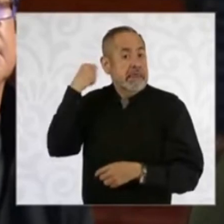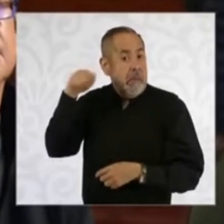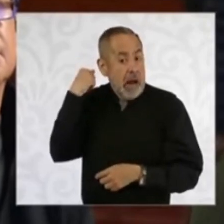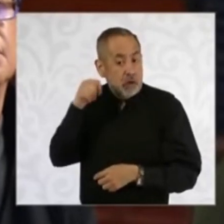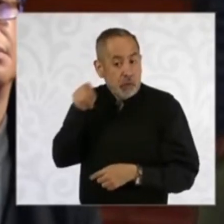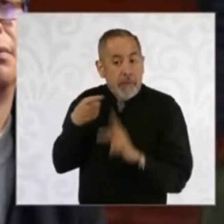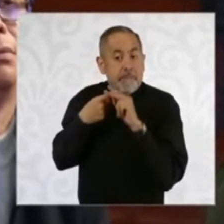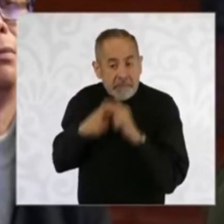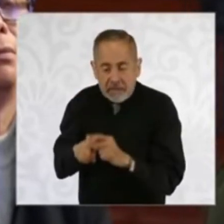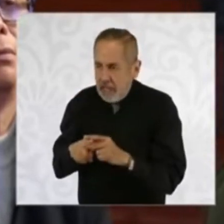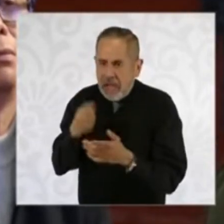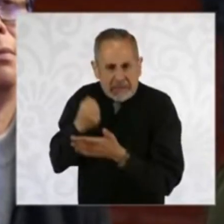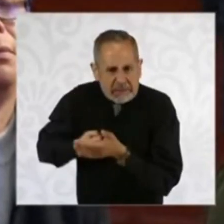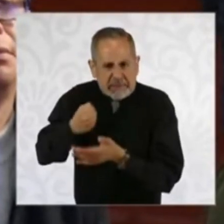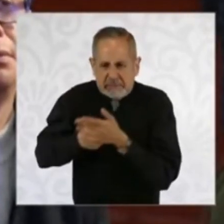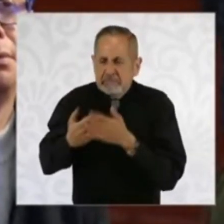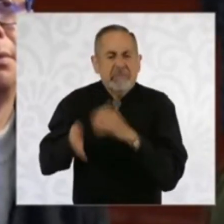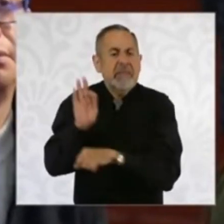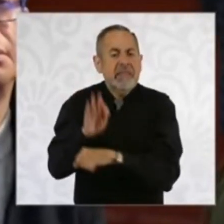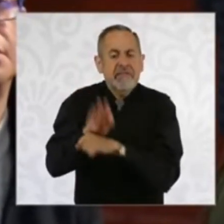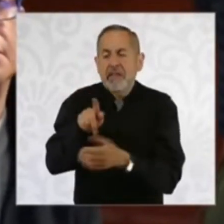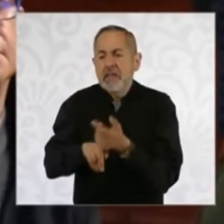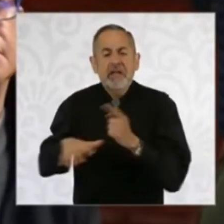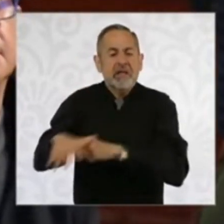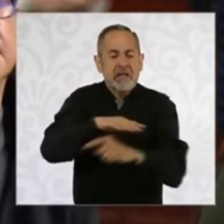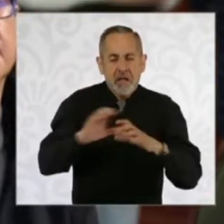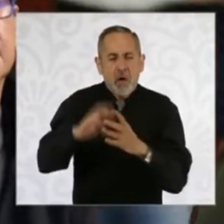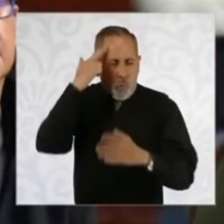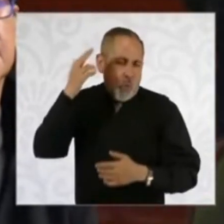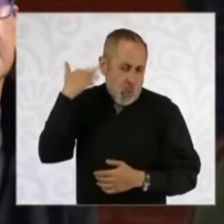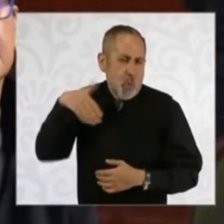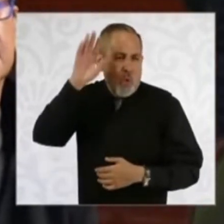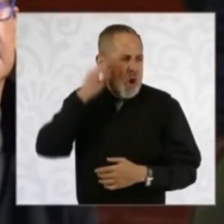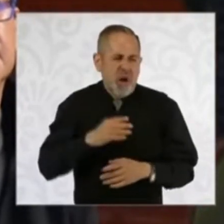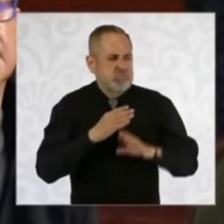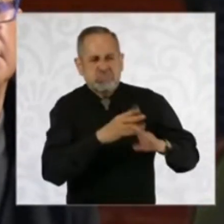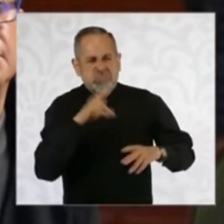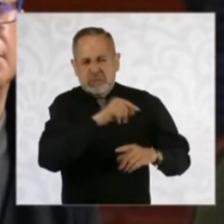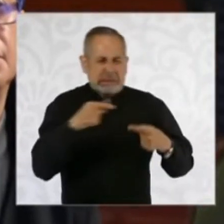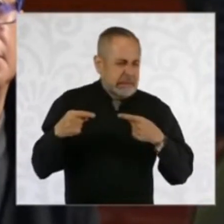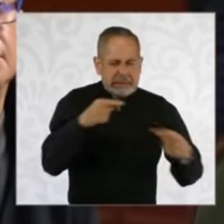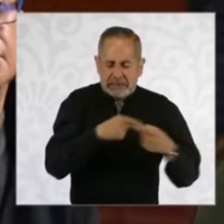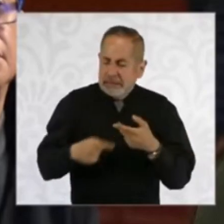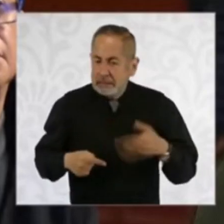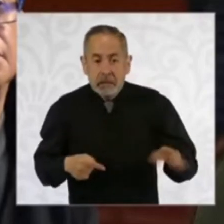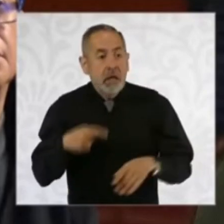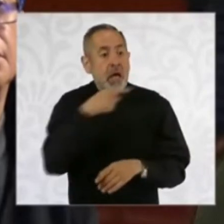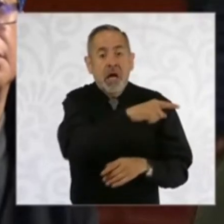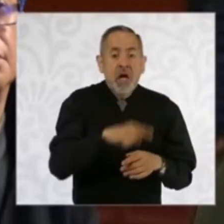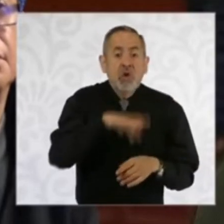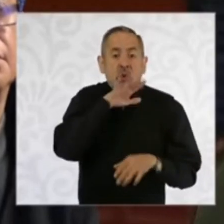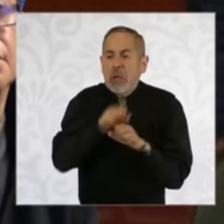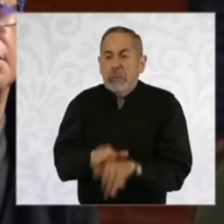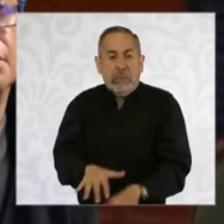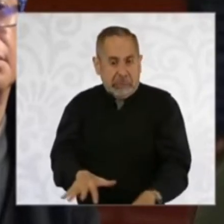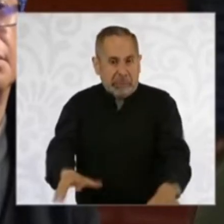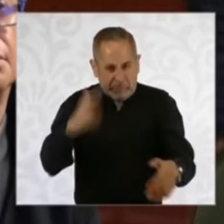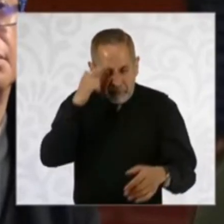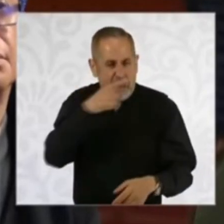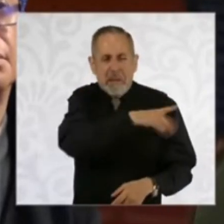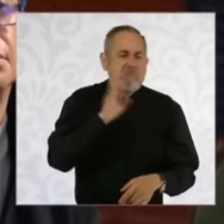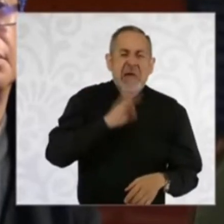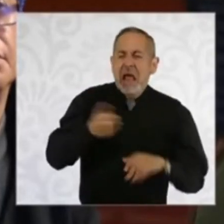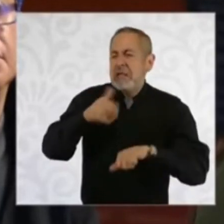comienza el movimiento del pueblo con la defensa ante la paraestatal de aquellos años en donde la negligencia del manejo de los residuos petroleros, así como el mal